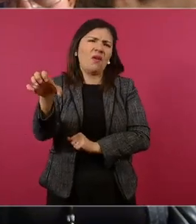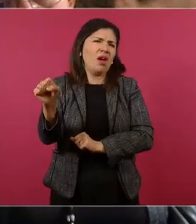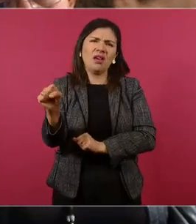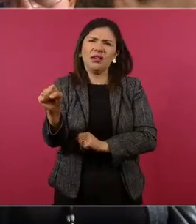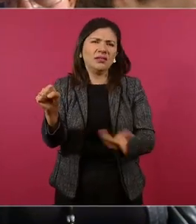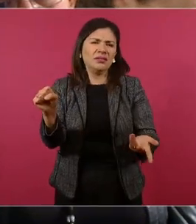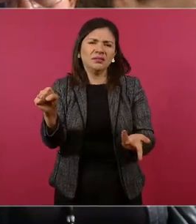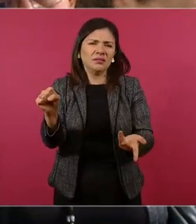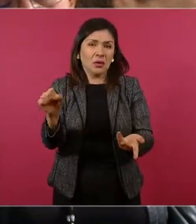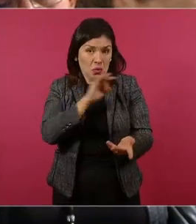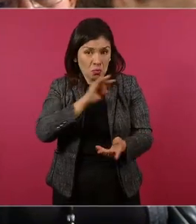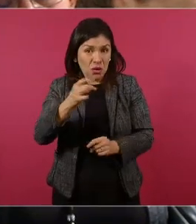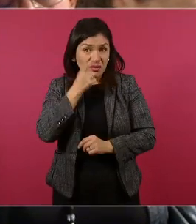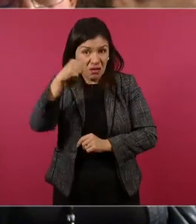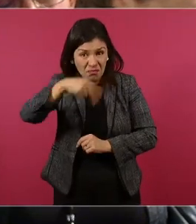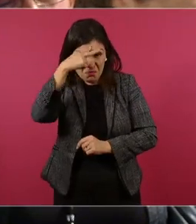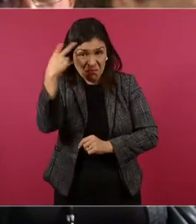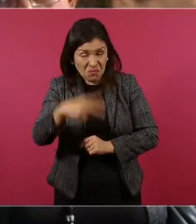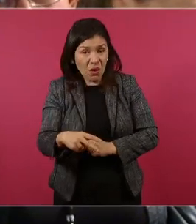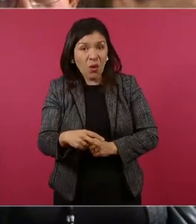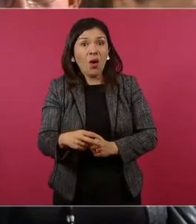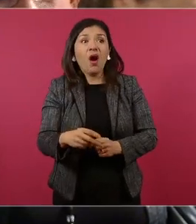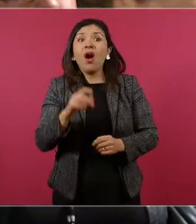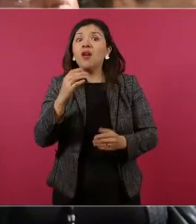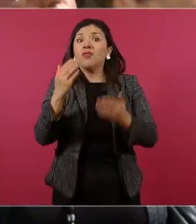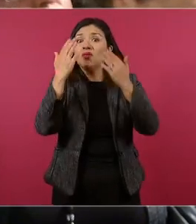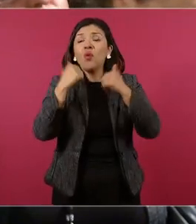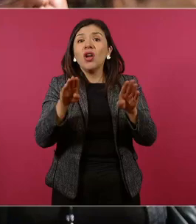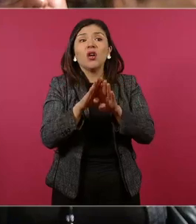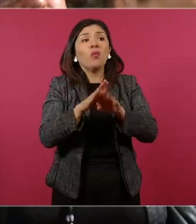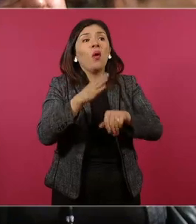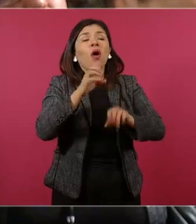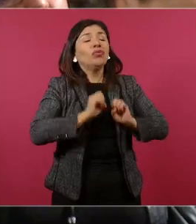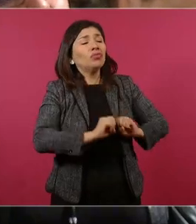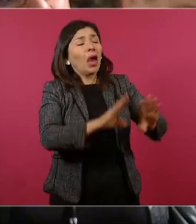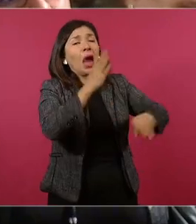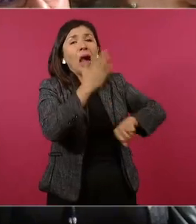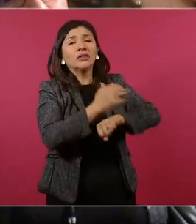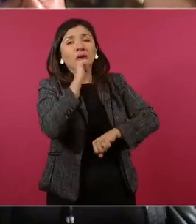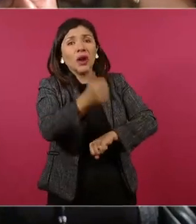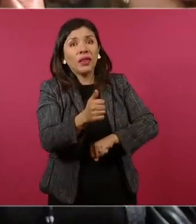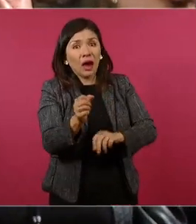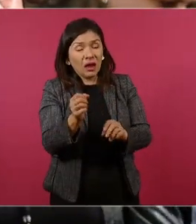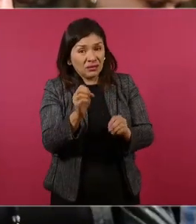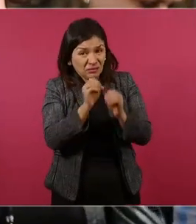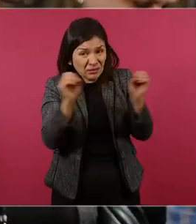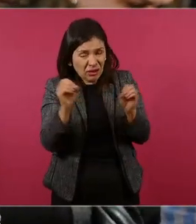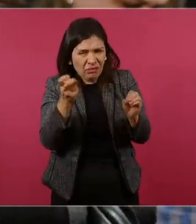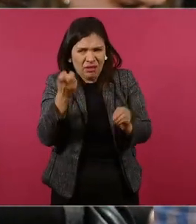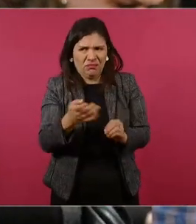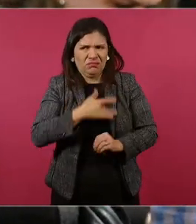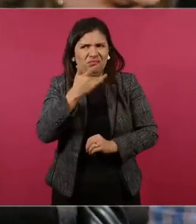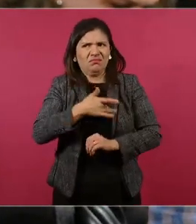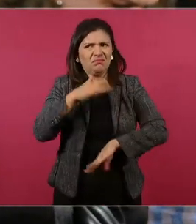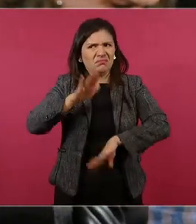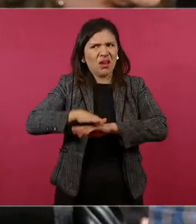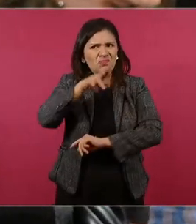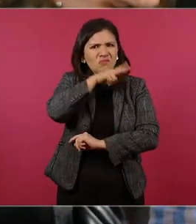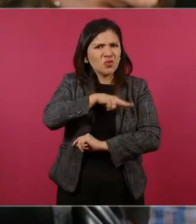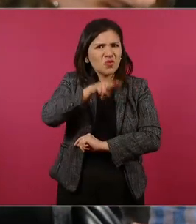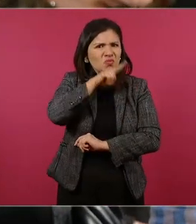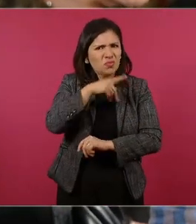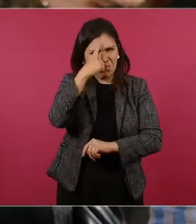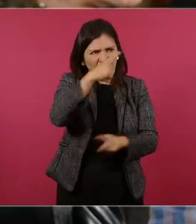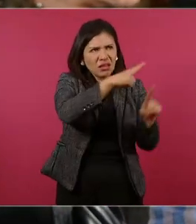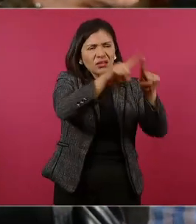Fuentes para decir que en México hay impunidad cero Y eso es un pues es una tristeza y una preocupación grande en